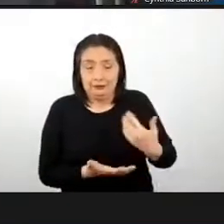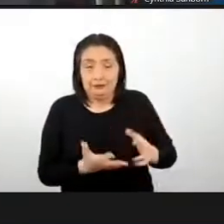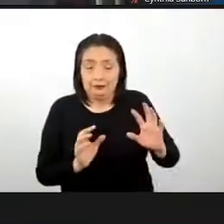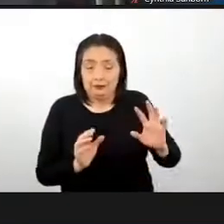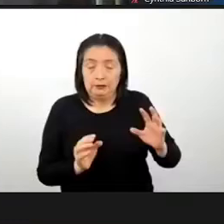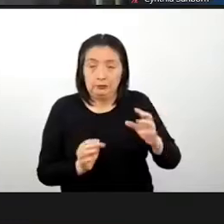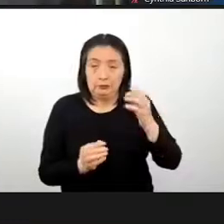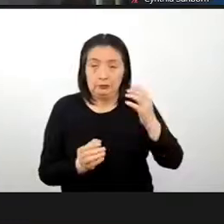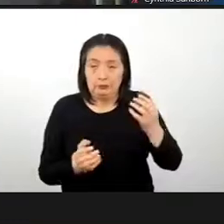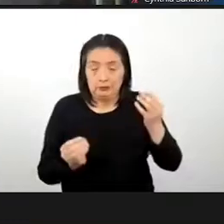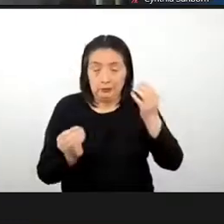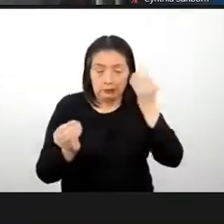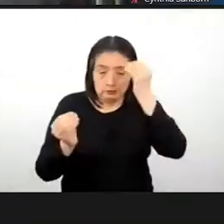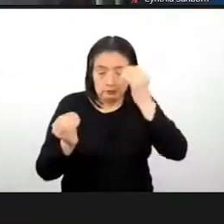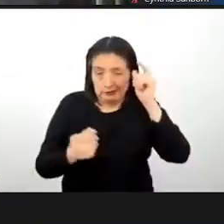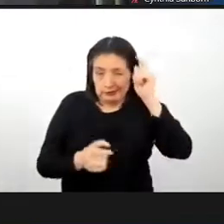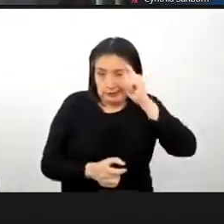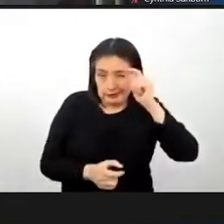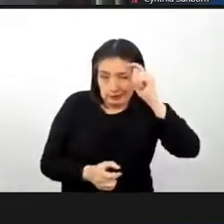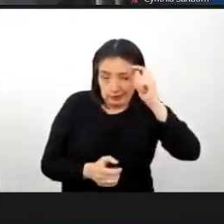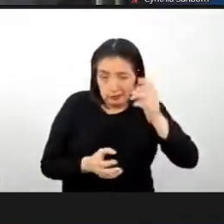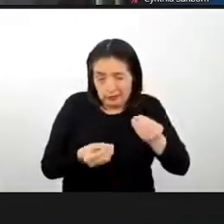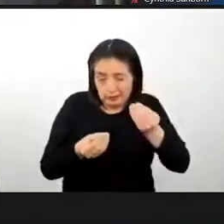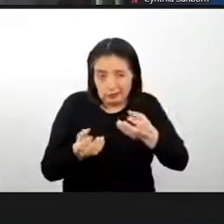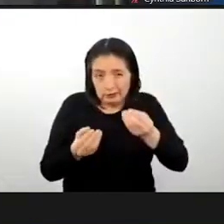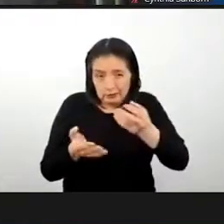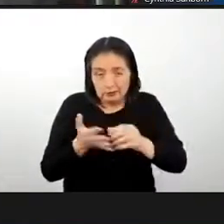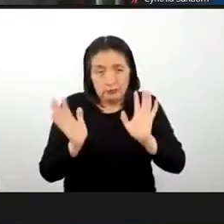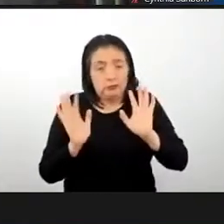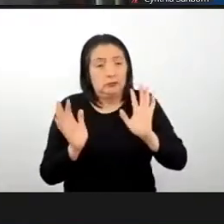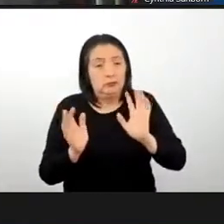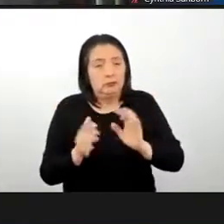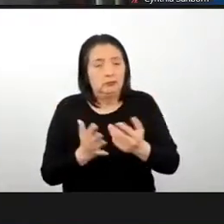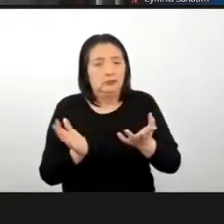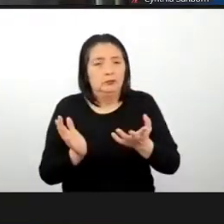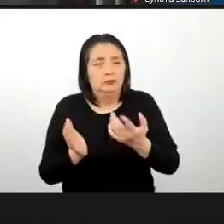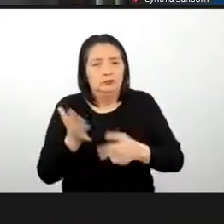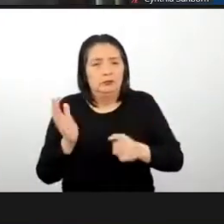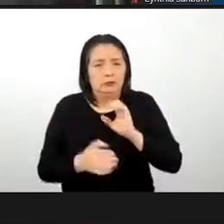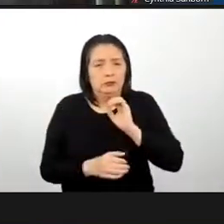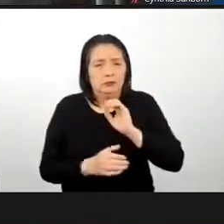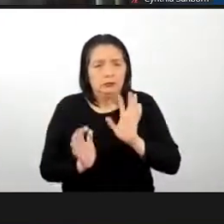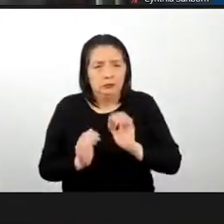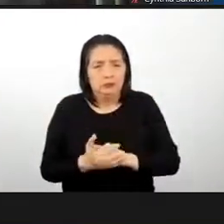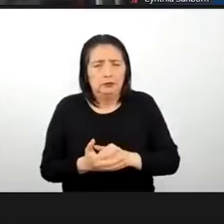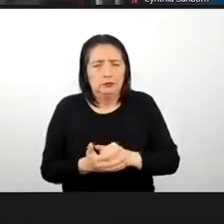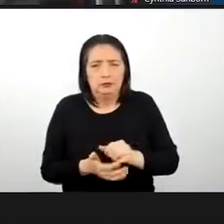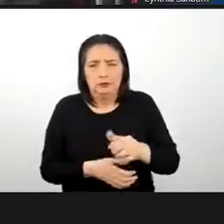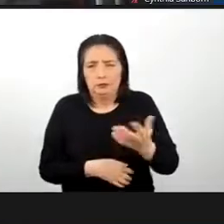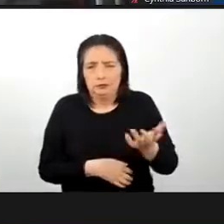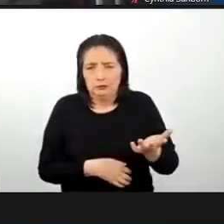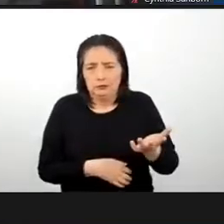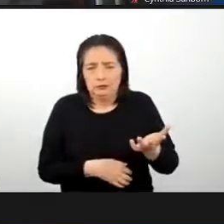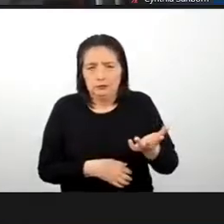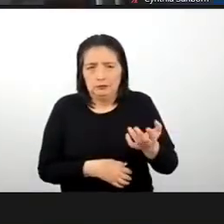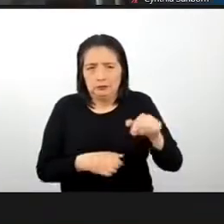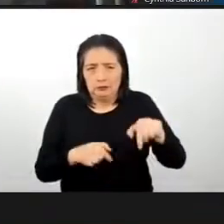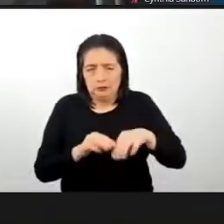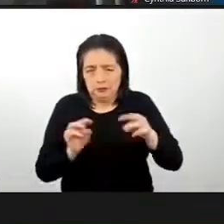aportes tan teóricos y tan enjundiosos como han hecho los colegas de esta